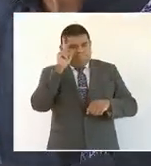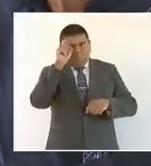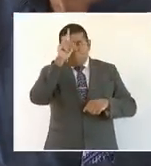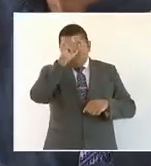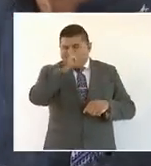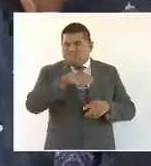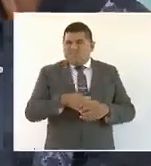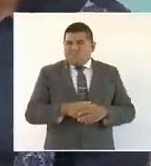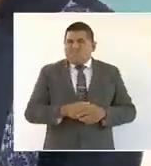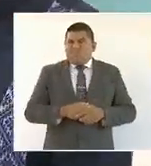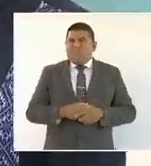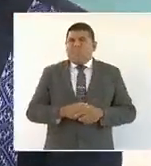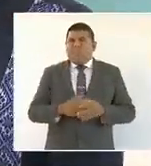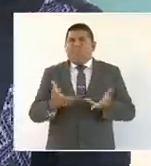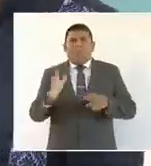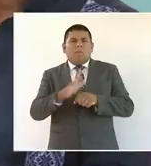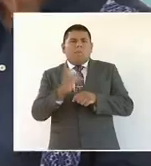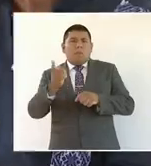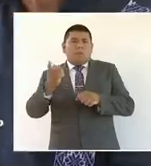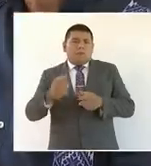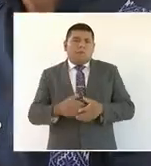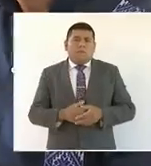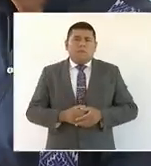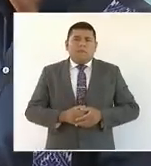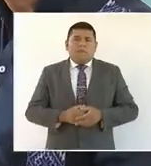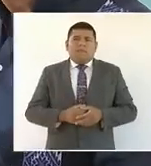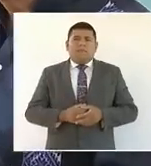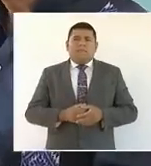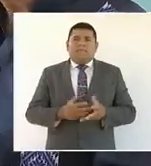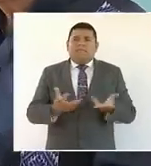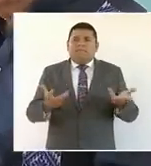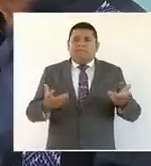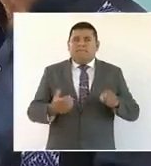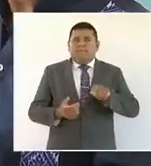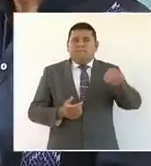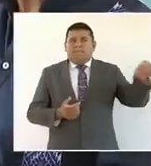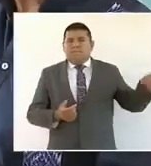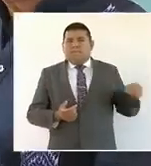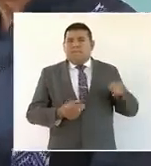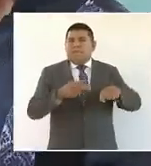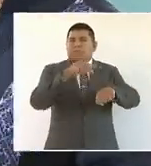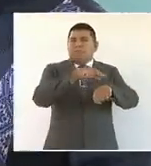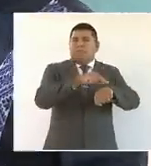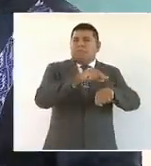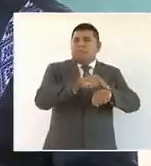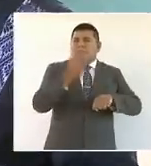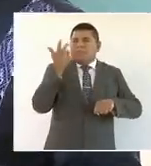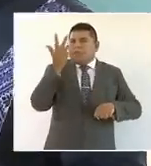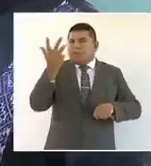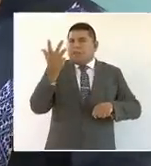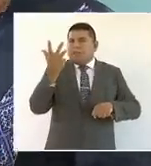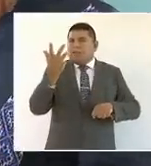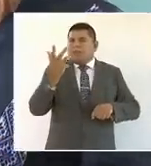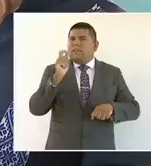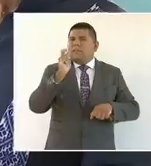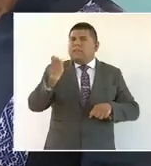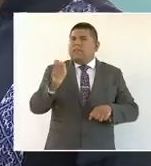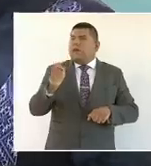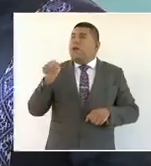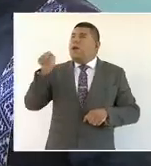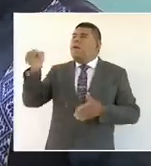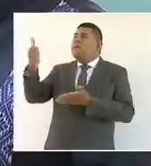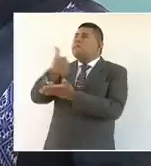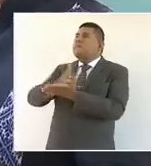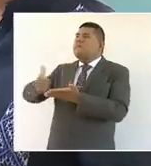porque con razón los médicos buscan estar en las ciudades